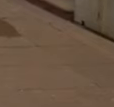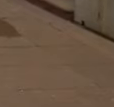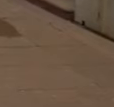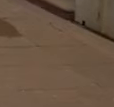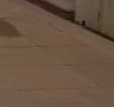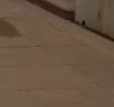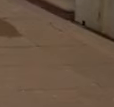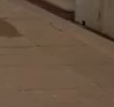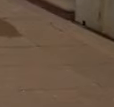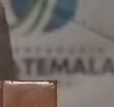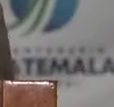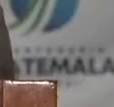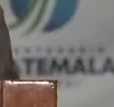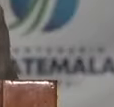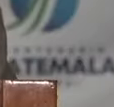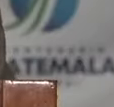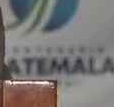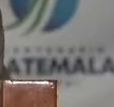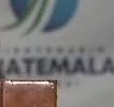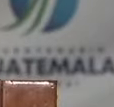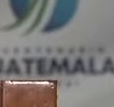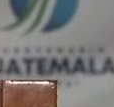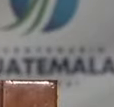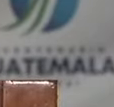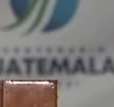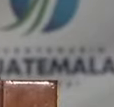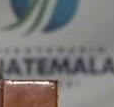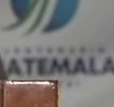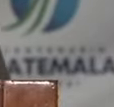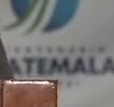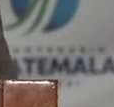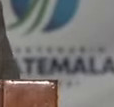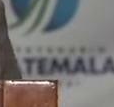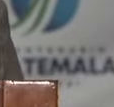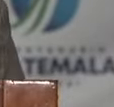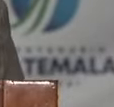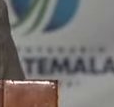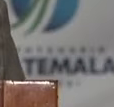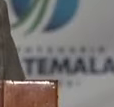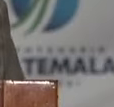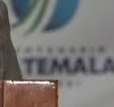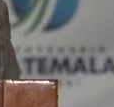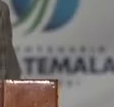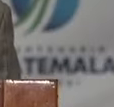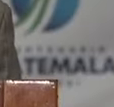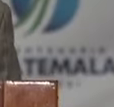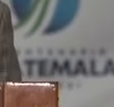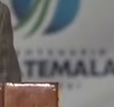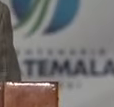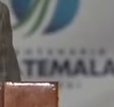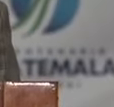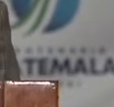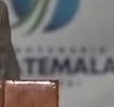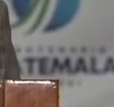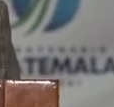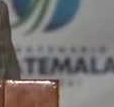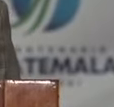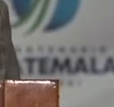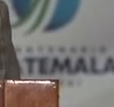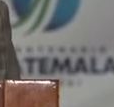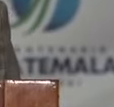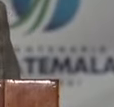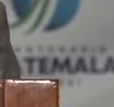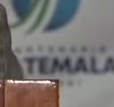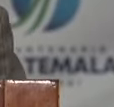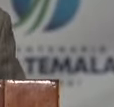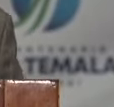Muy buenos días, damas y caballeros. Estaré compartiendo con ustedes el impacto de la protección portuaria